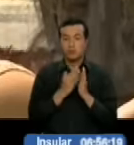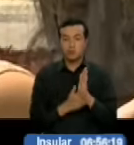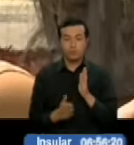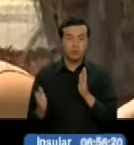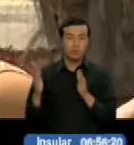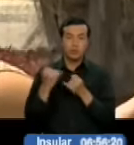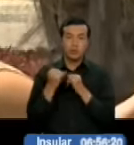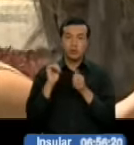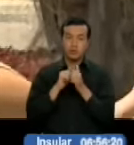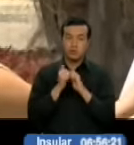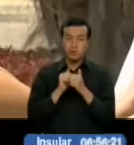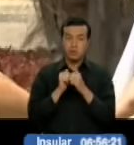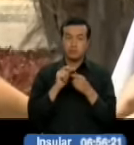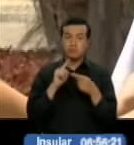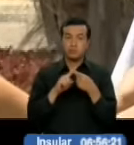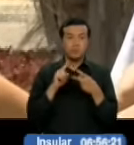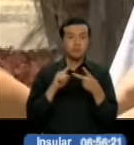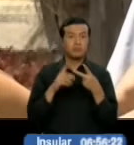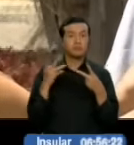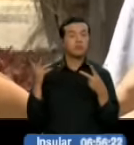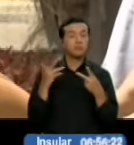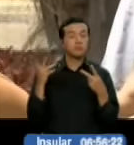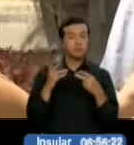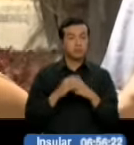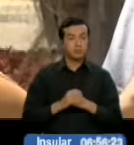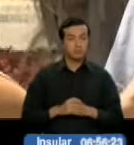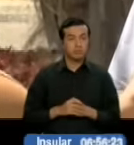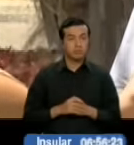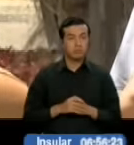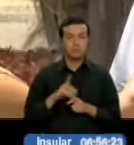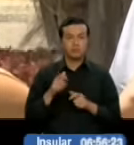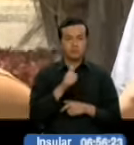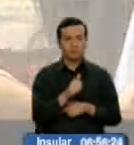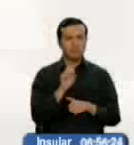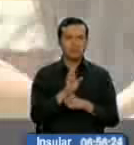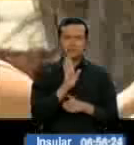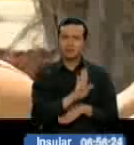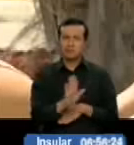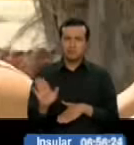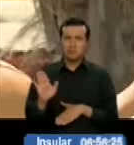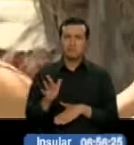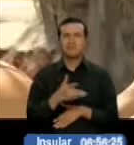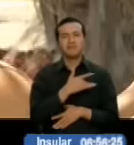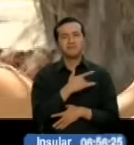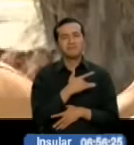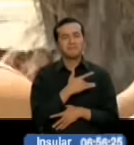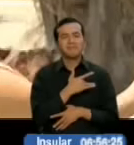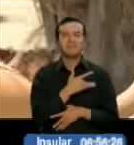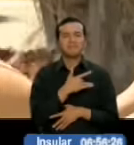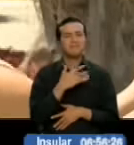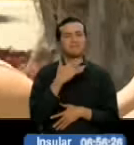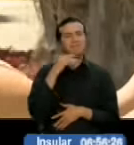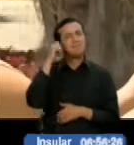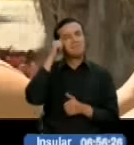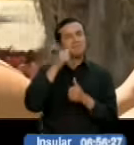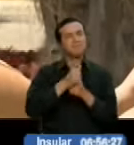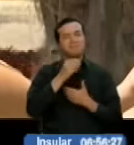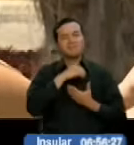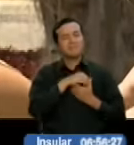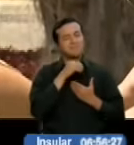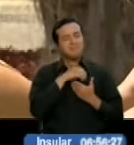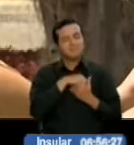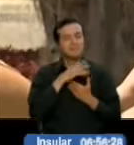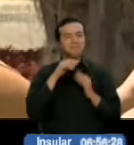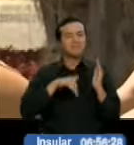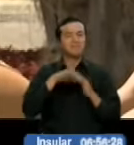la parte deportiva, sino de lo que es la gente en Ecuador. Así que los mejores recuerdos y